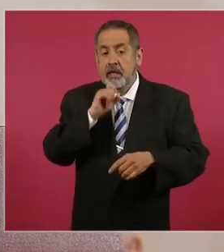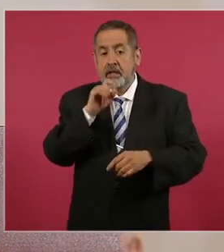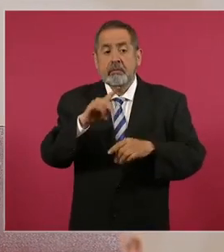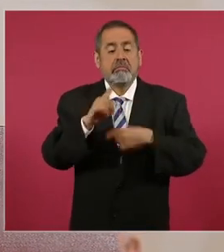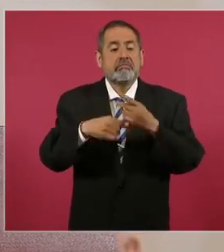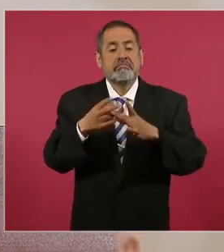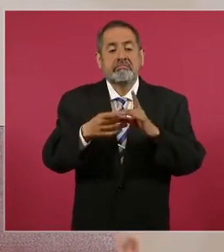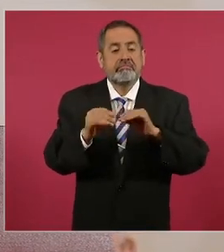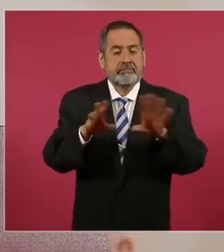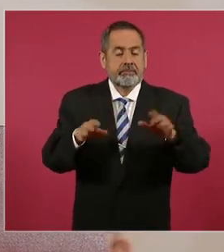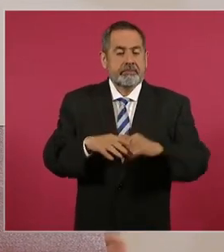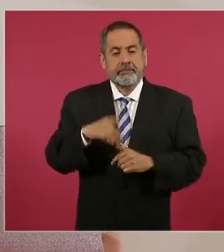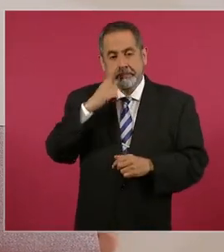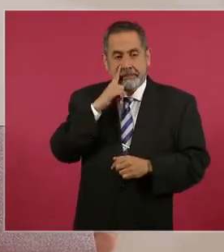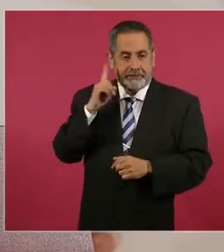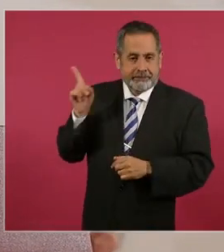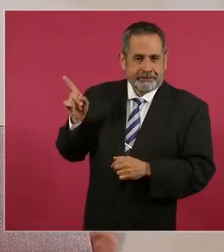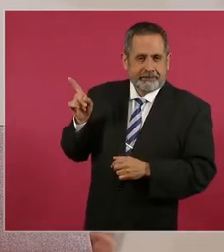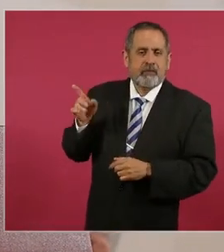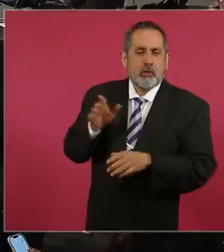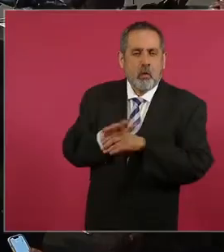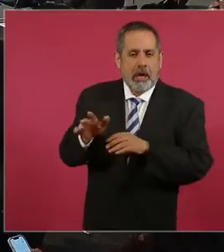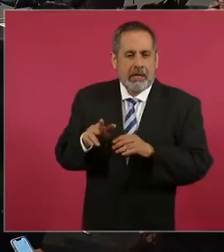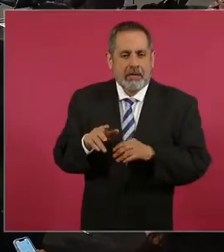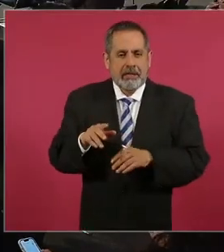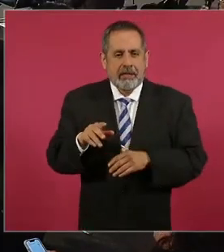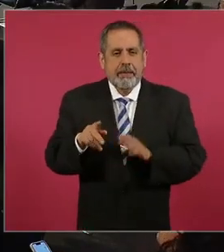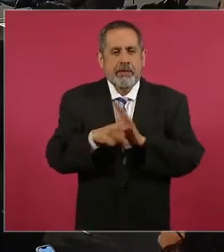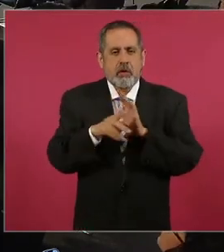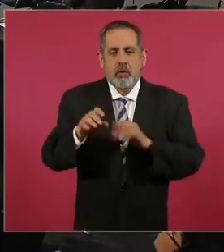aclararlo. Ese es de Excelsior.